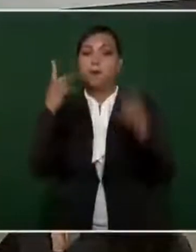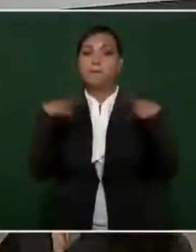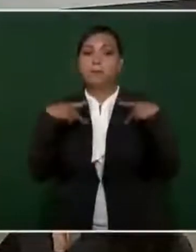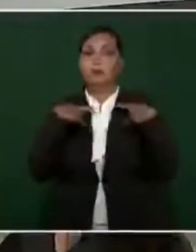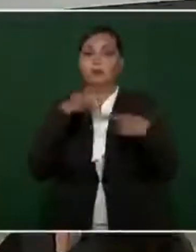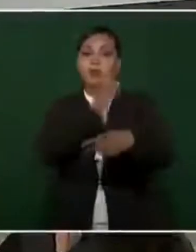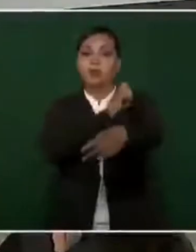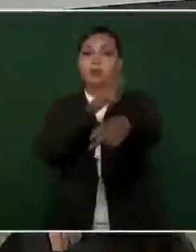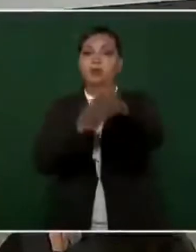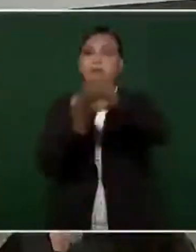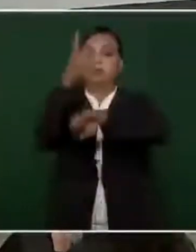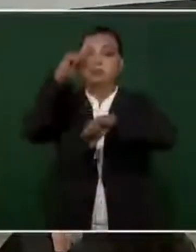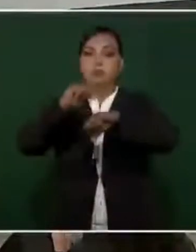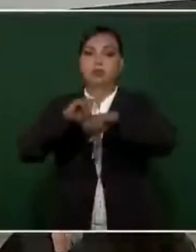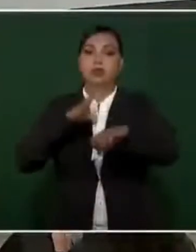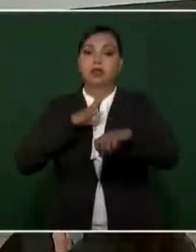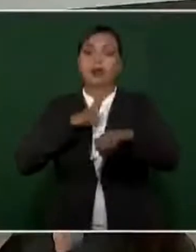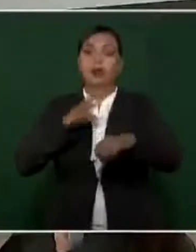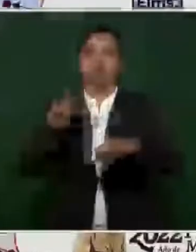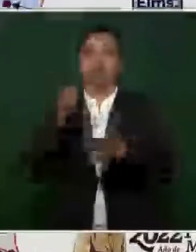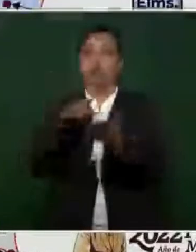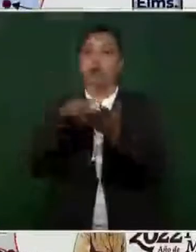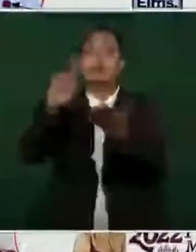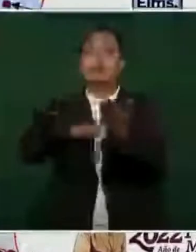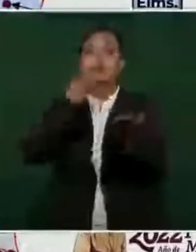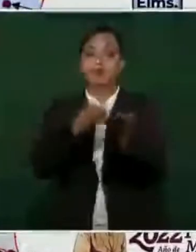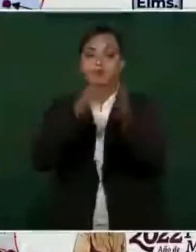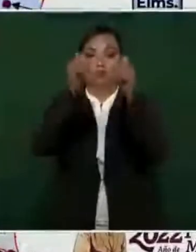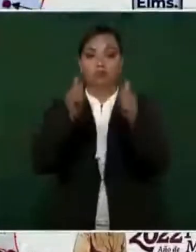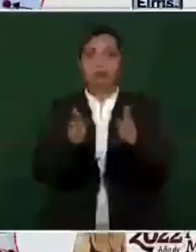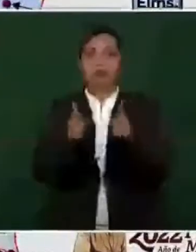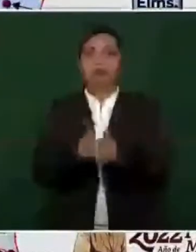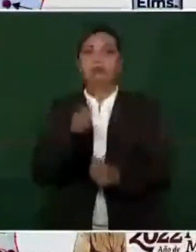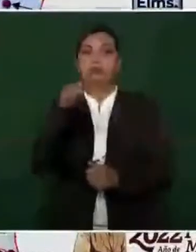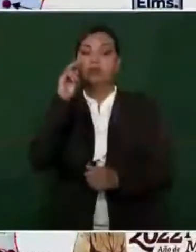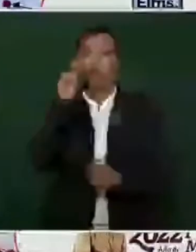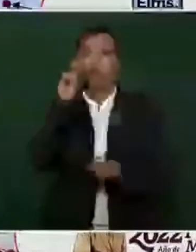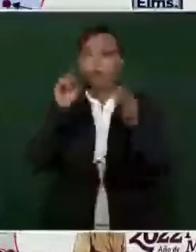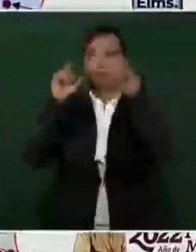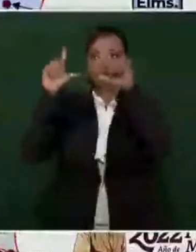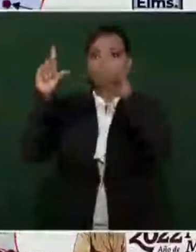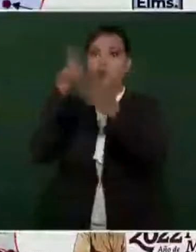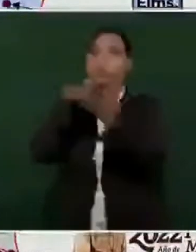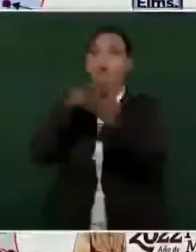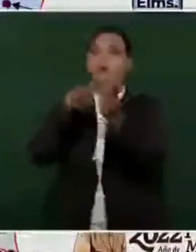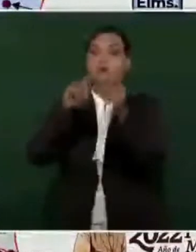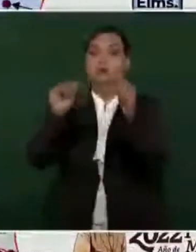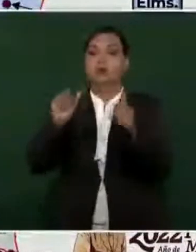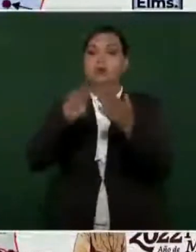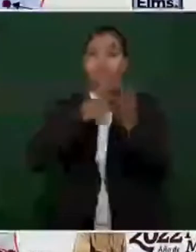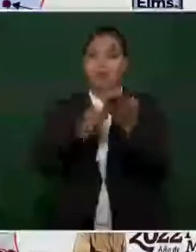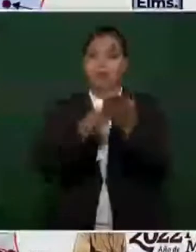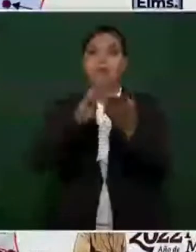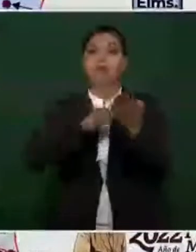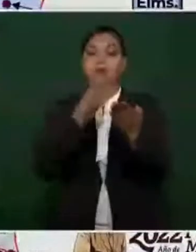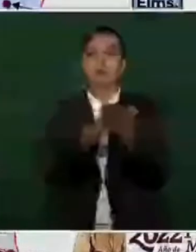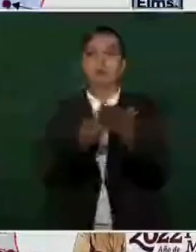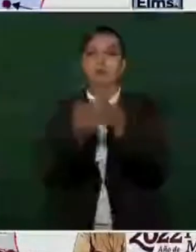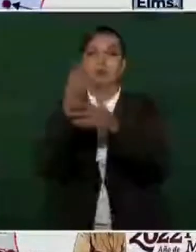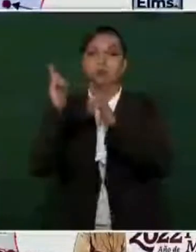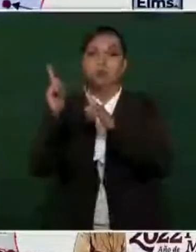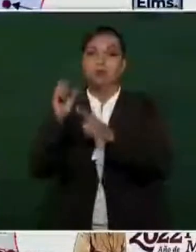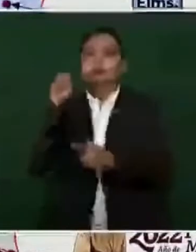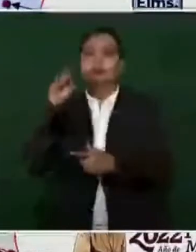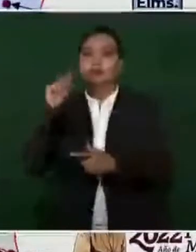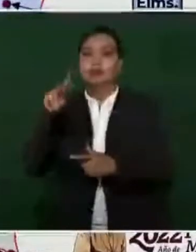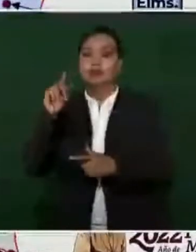está ubicado en Reynosa. Aquí están las sedes de esta plaza: Reynosa, Nuevo Laredo, Matamoros, San Fernando, Soto La Marina, Ciudad